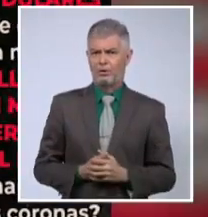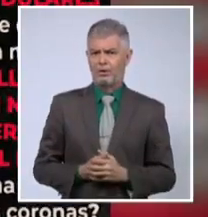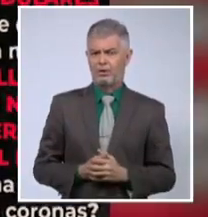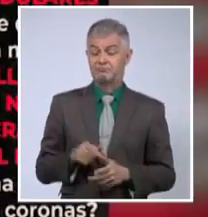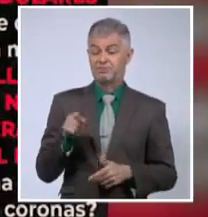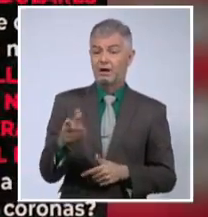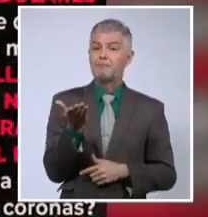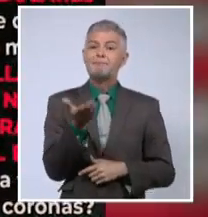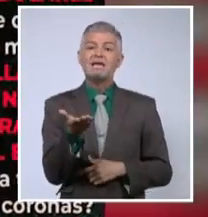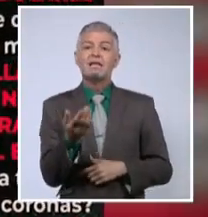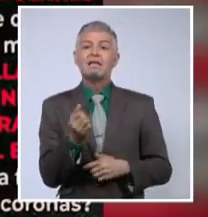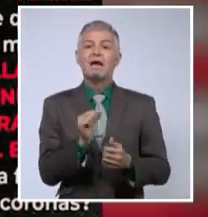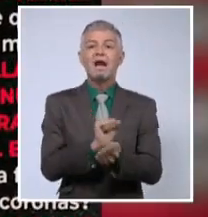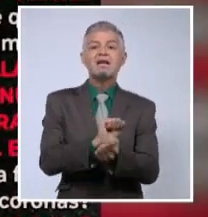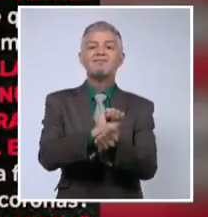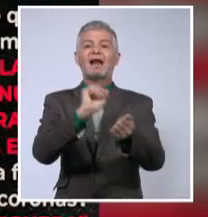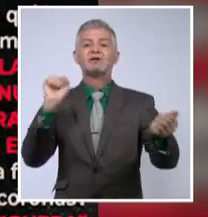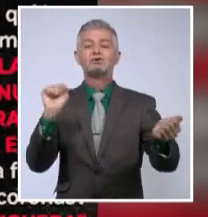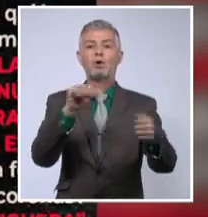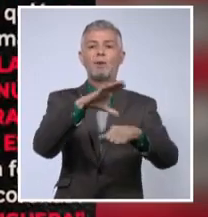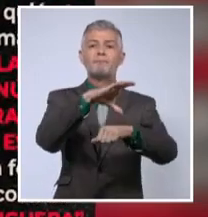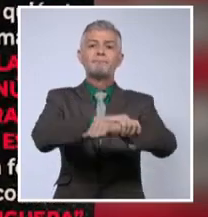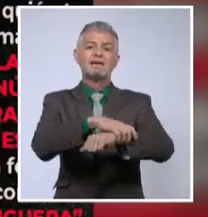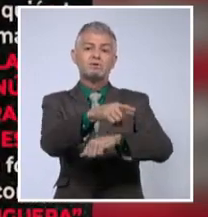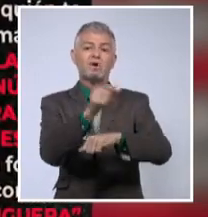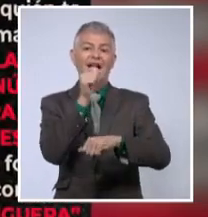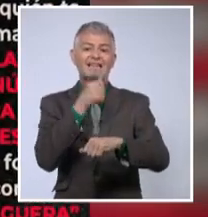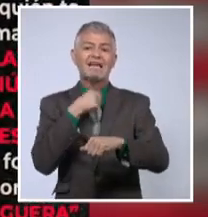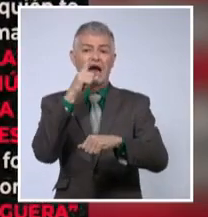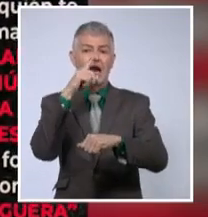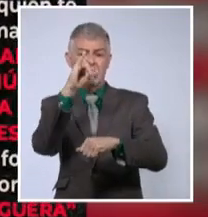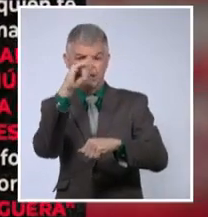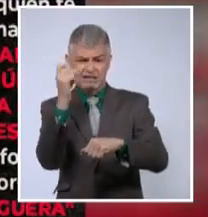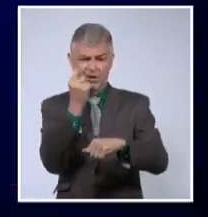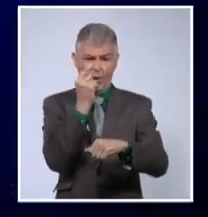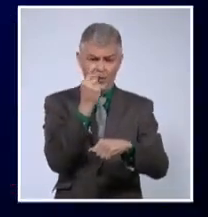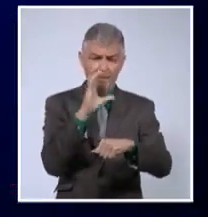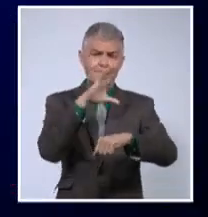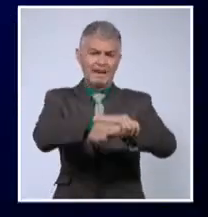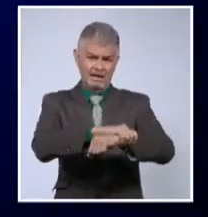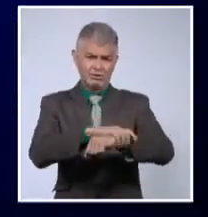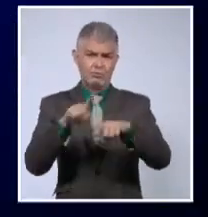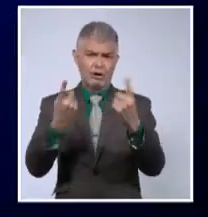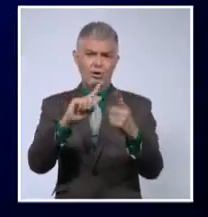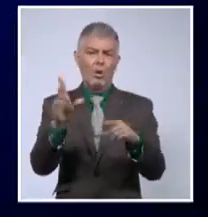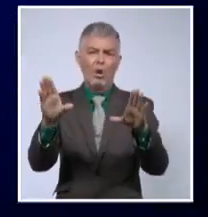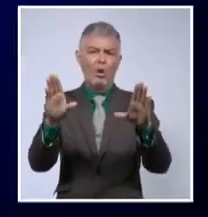Solicitaban la liberación de Denis Solís, preso por desacato a la autoridad. Fírmame, totalmente firme.